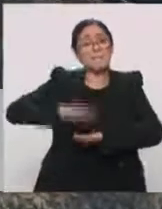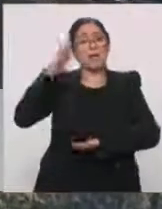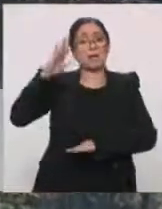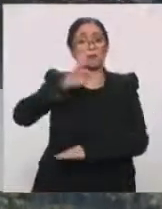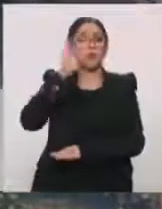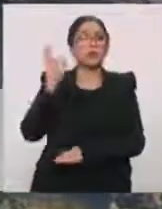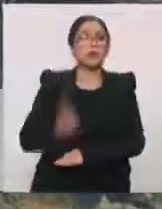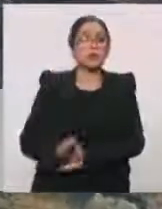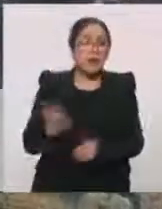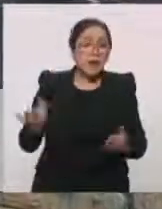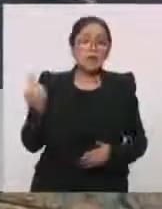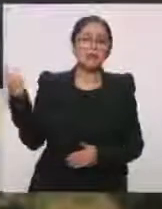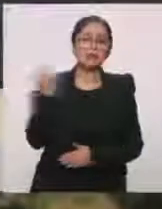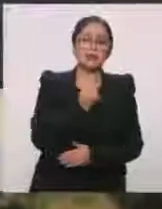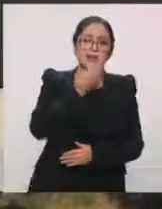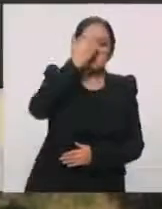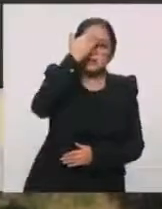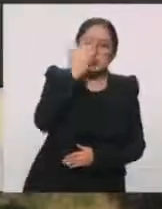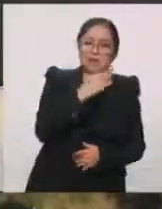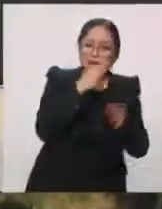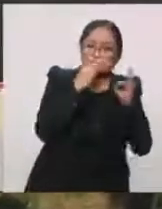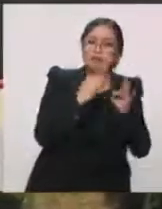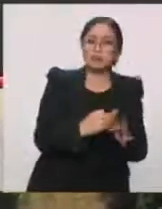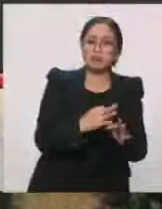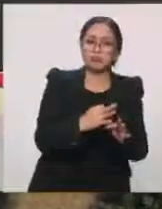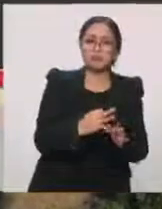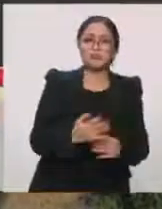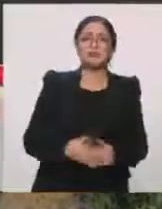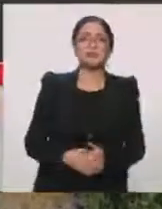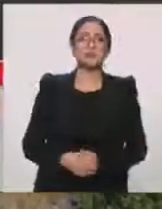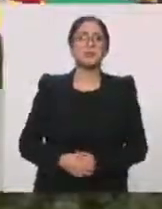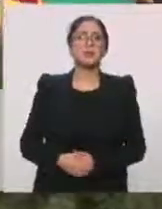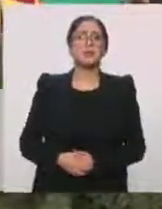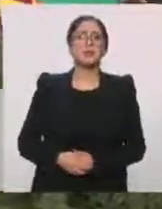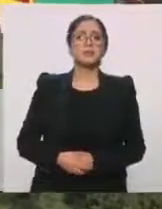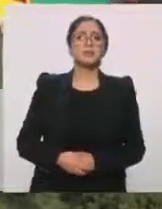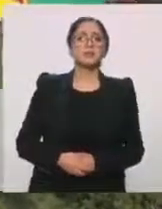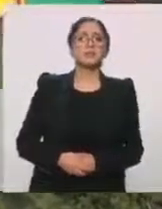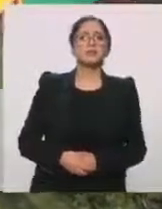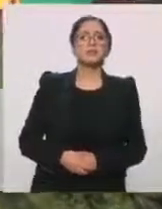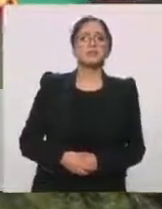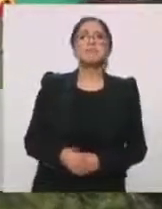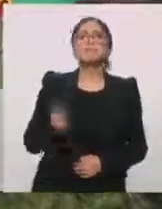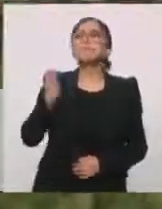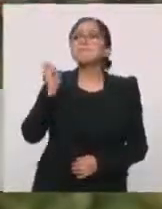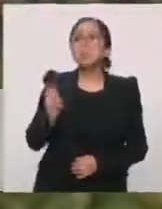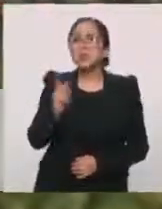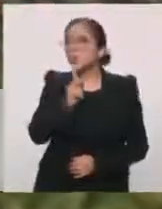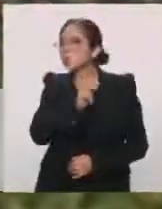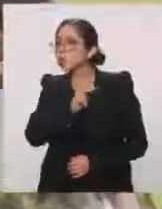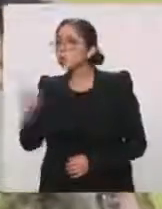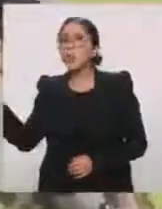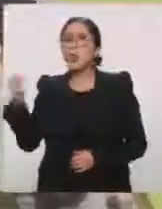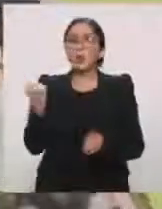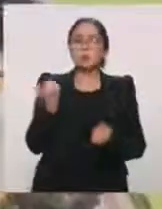distinguir que bueno, en efecto, pues le metemos presión todos, por todos lados,